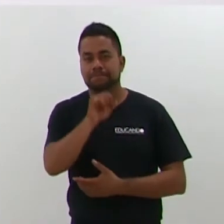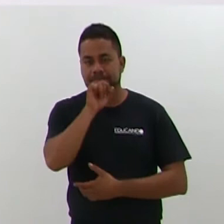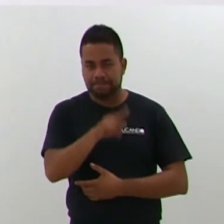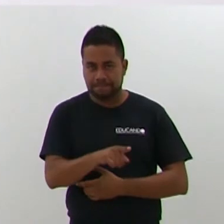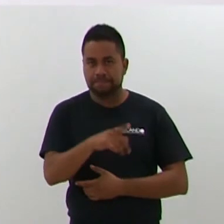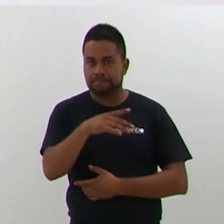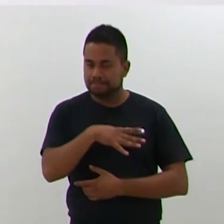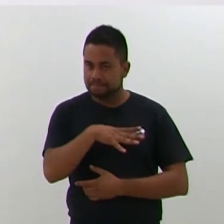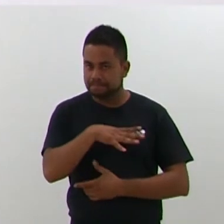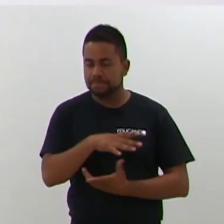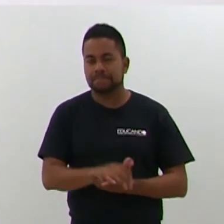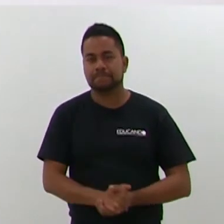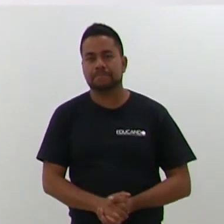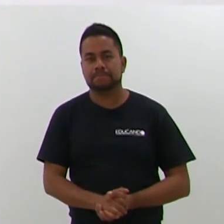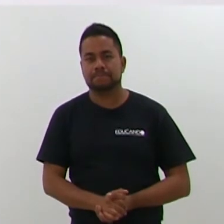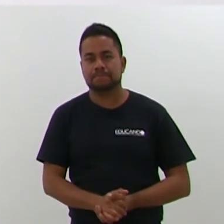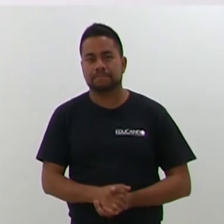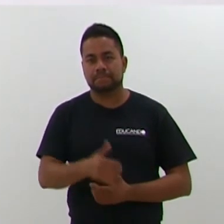encontramos